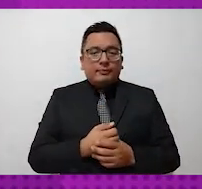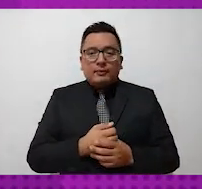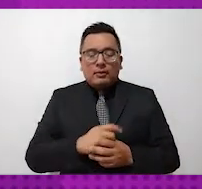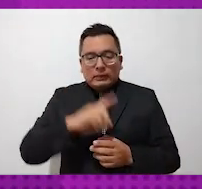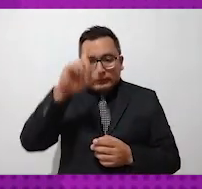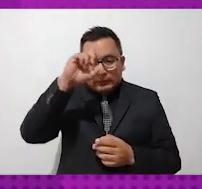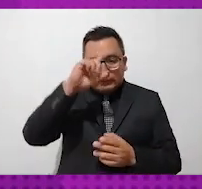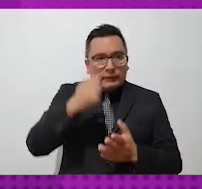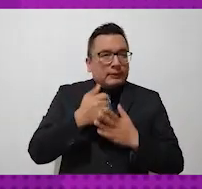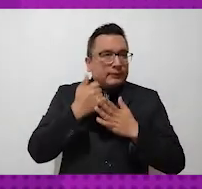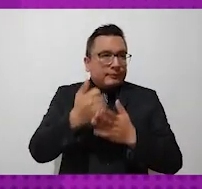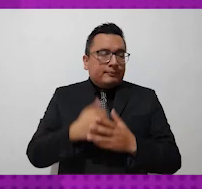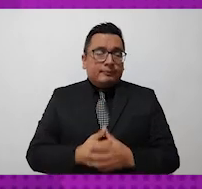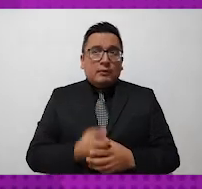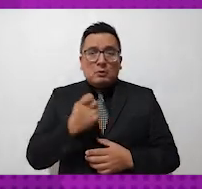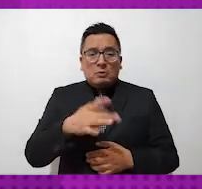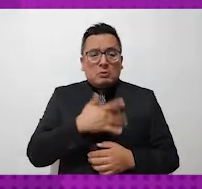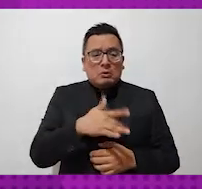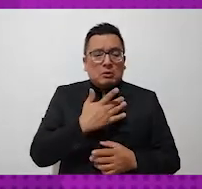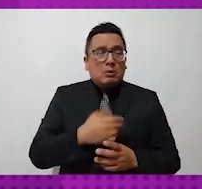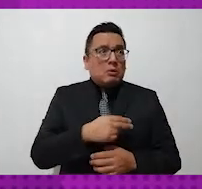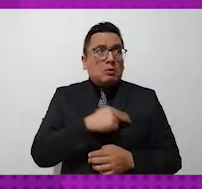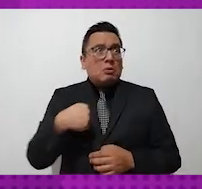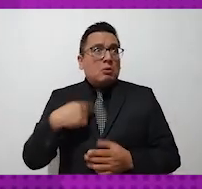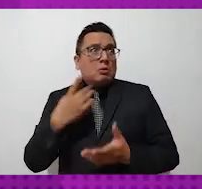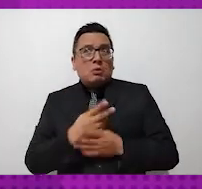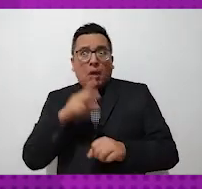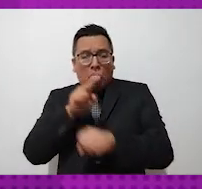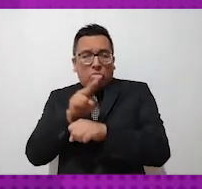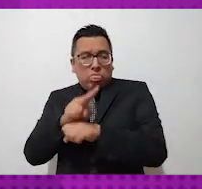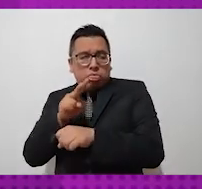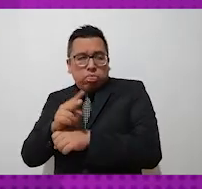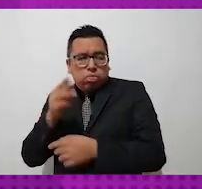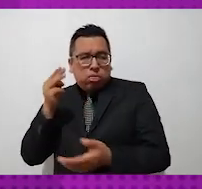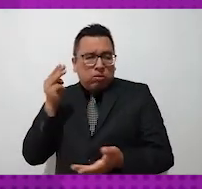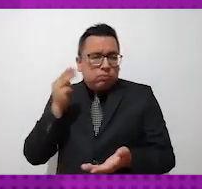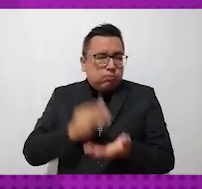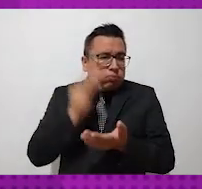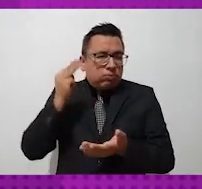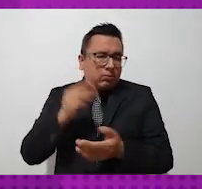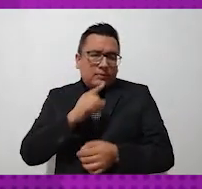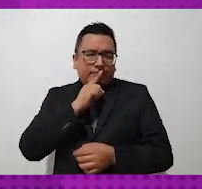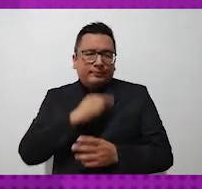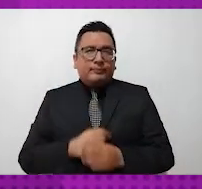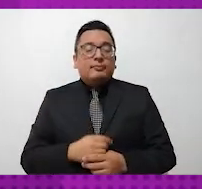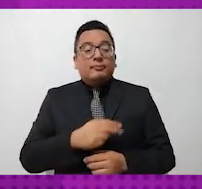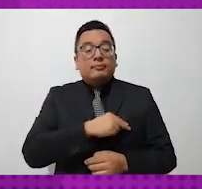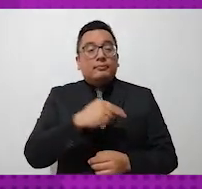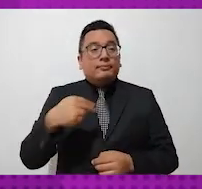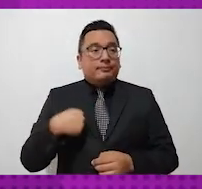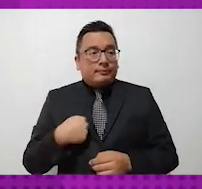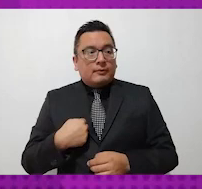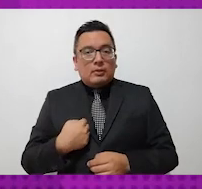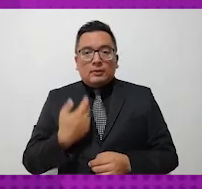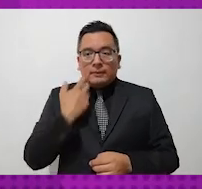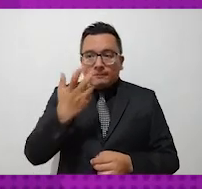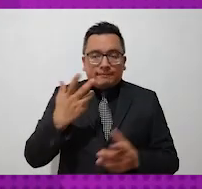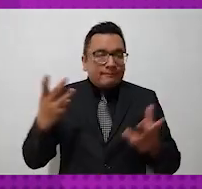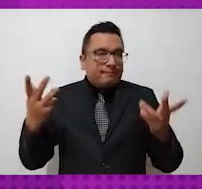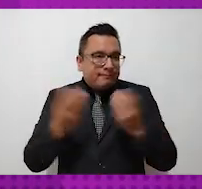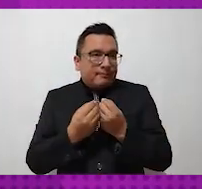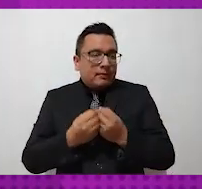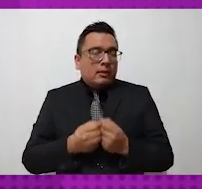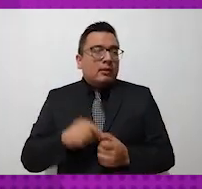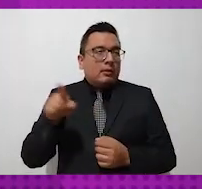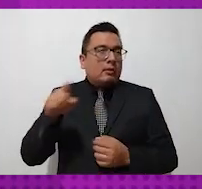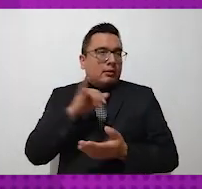sentido, que no nos vean nada más como un órgano de vigilancia y sancionador, sino de coadyuvar con nosotros y nosotros con